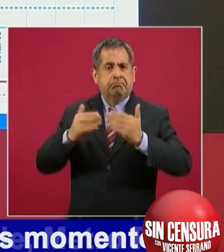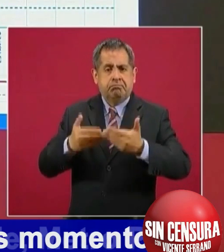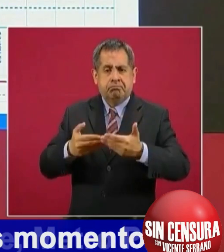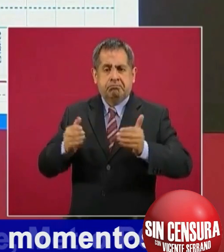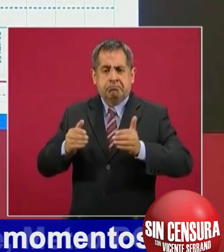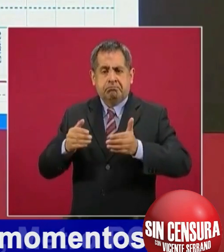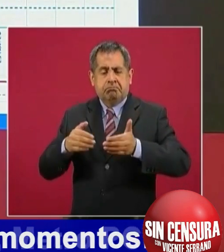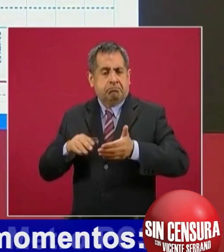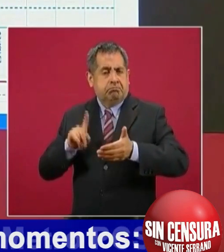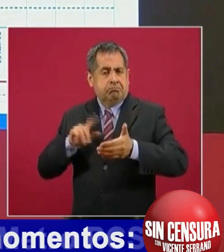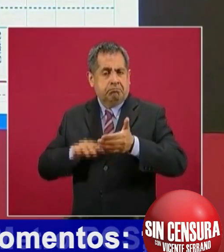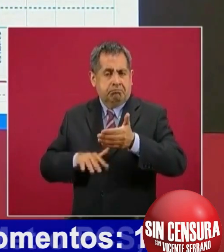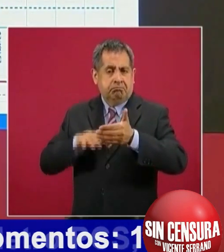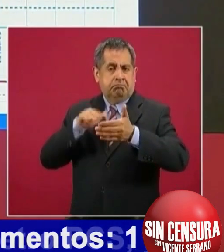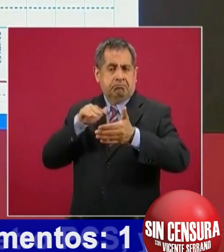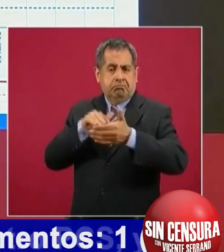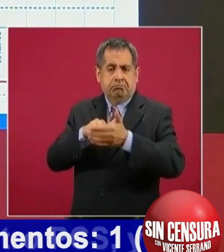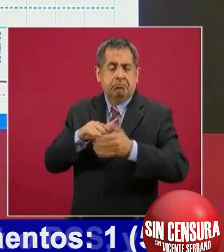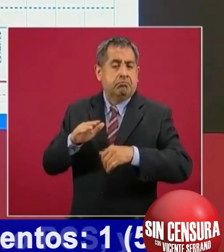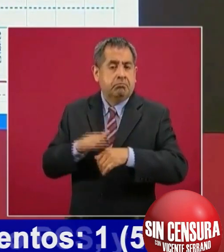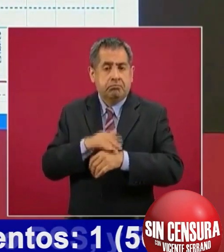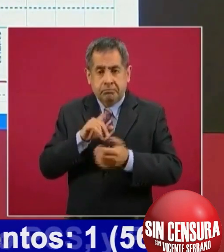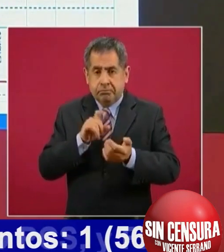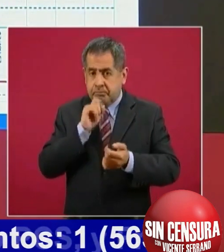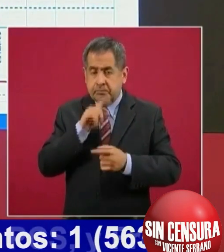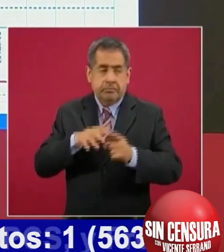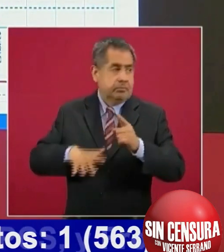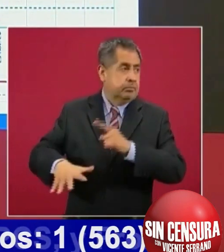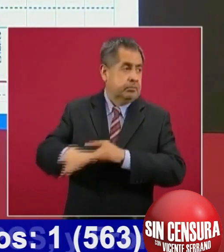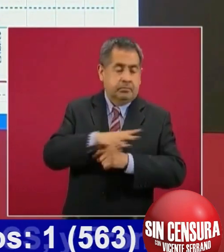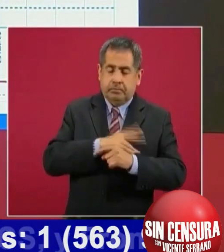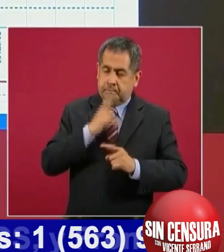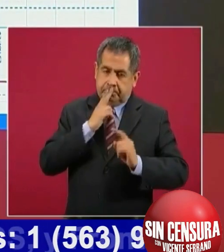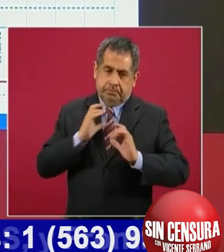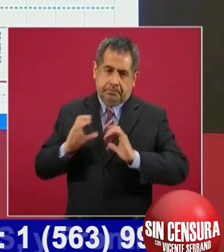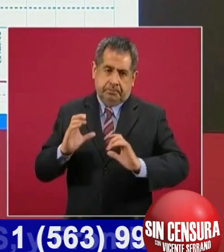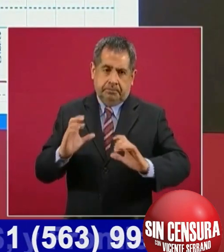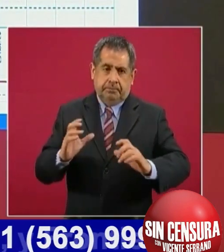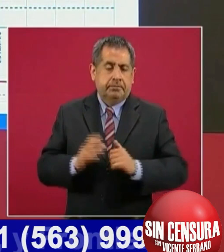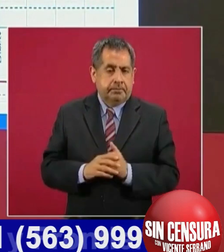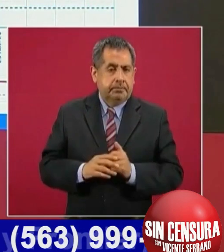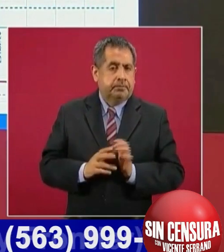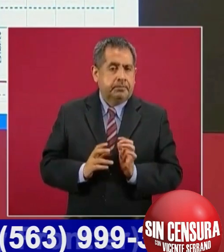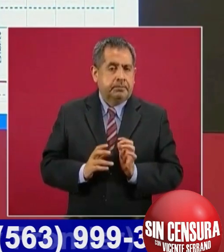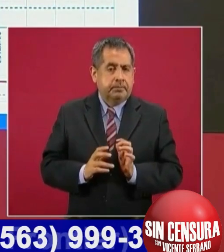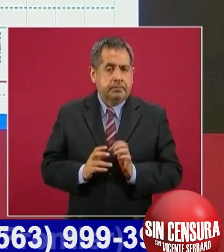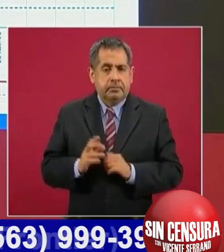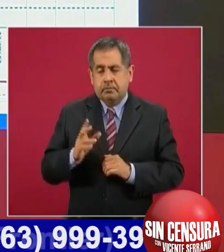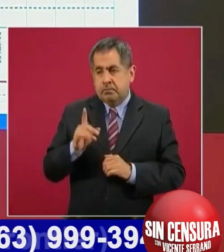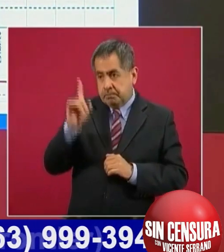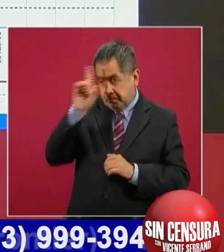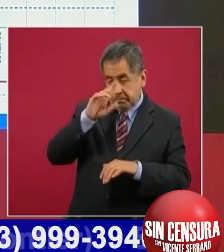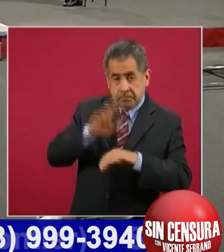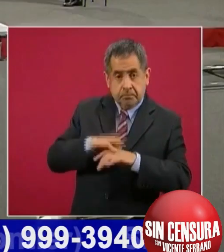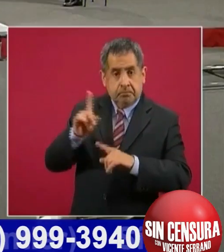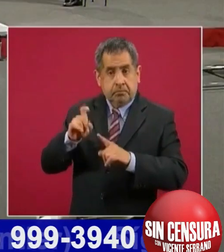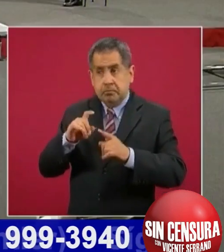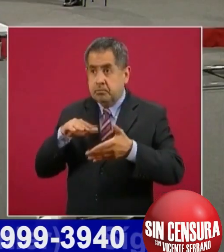presa, y además por cuestiones ambientales también